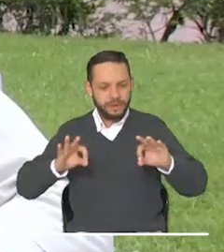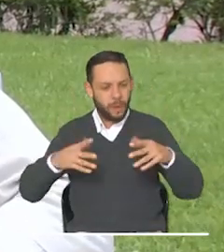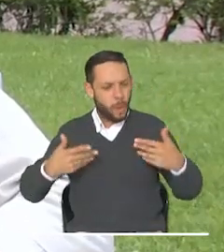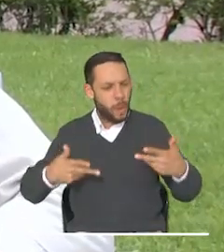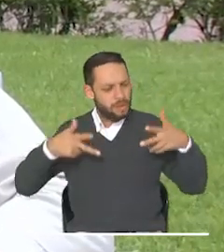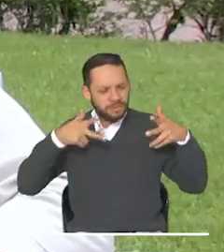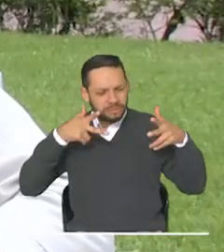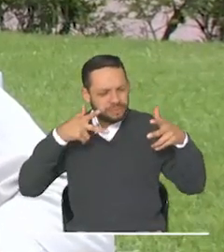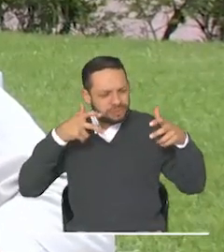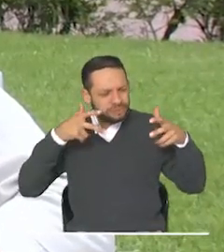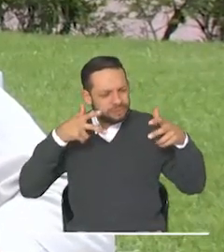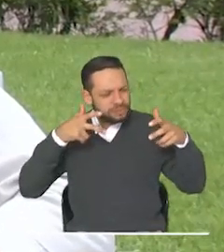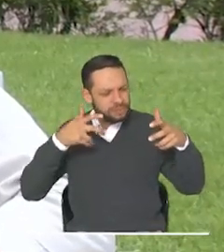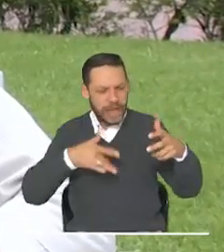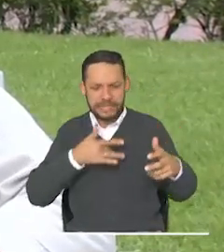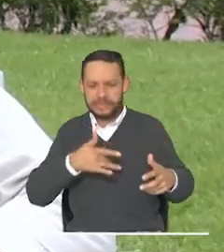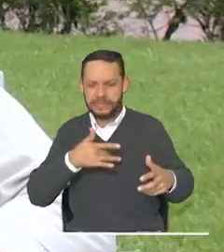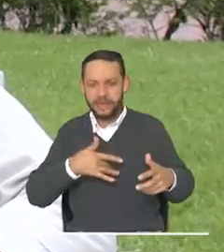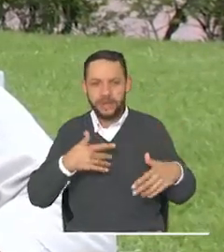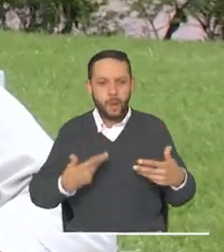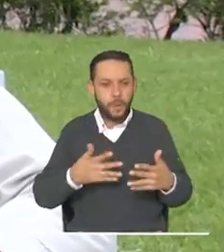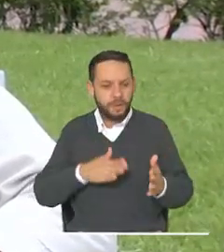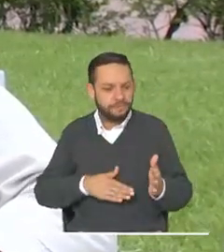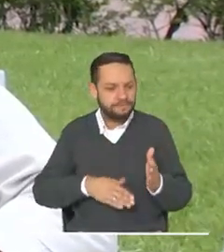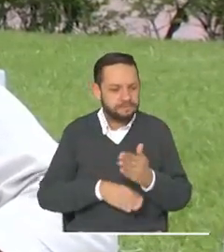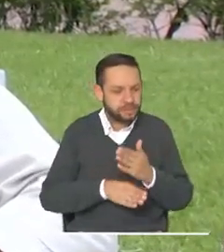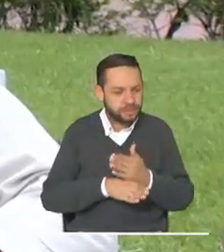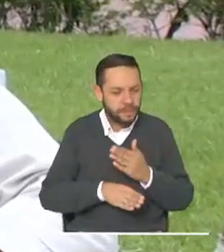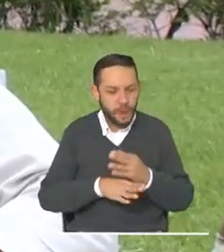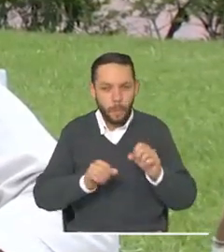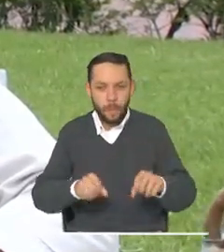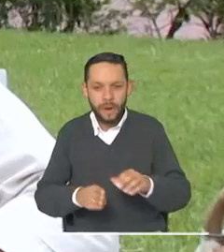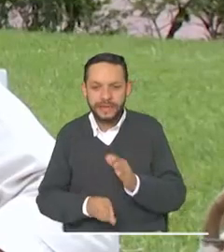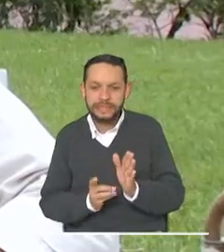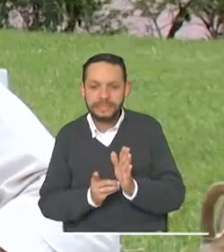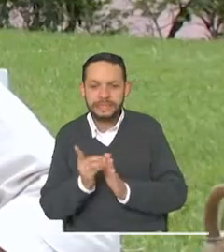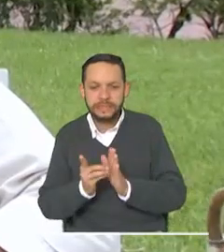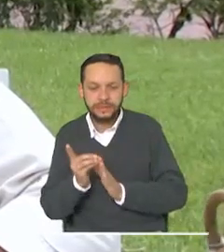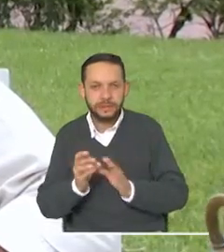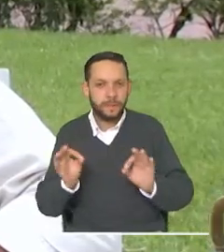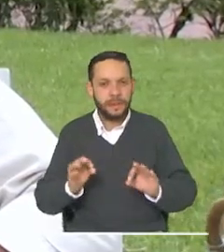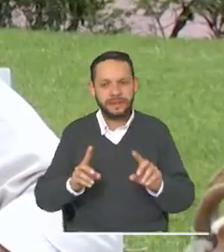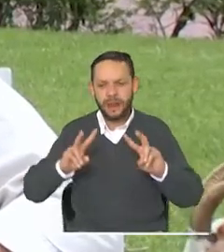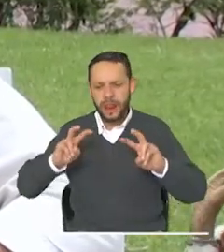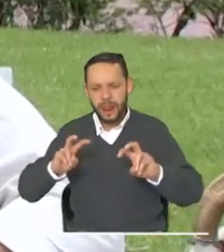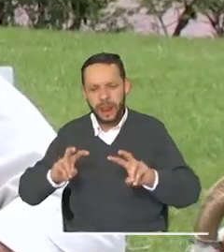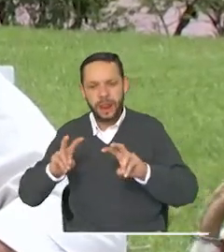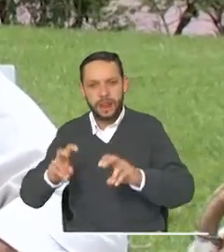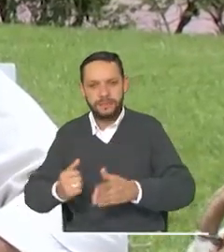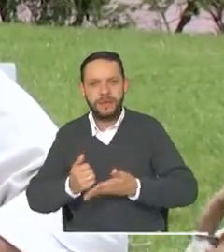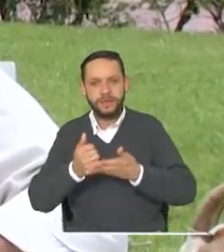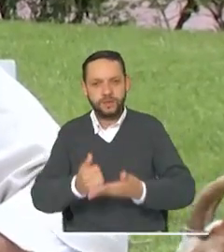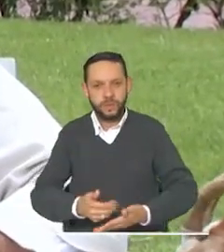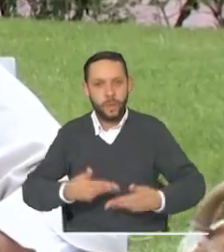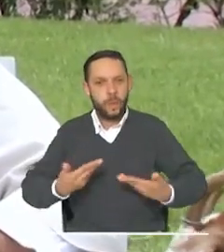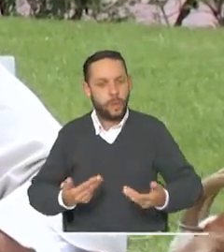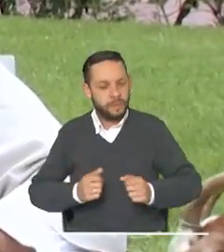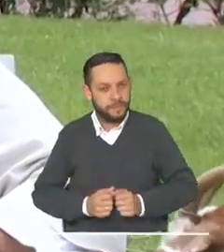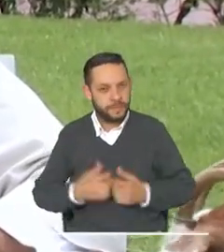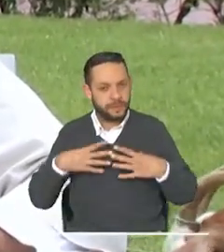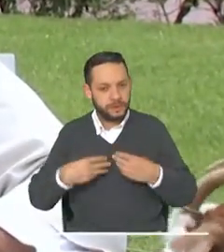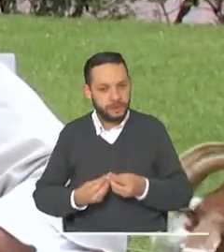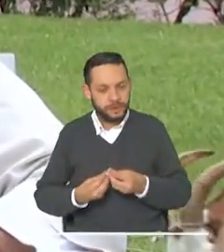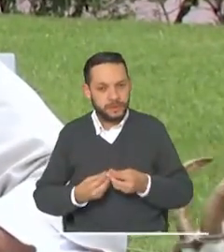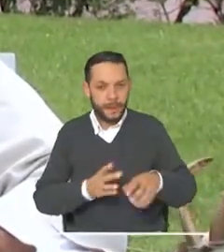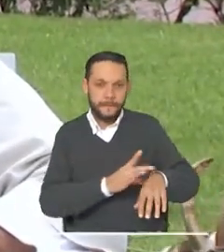prioritario en el desarrollo de la evolución y en el pronóstico de la enfermedad pero nos entretuvimos